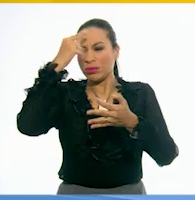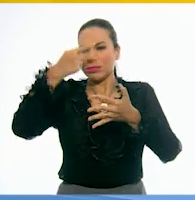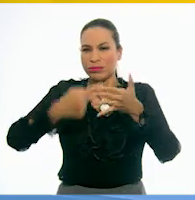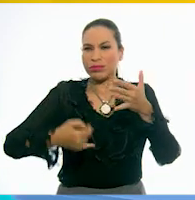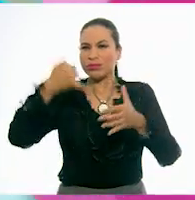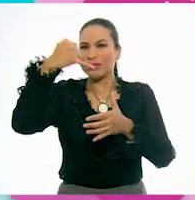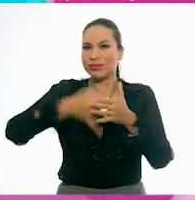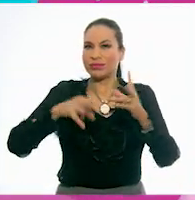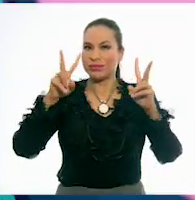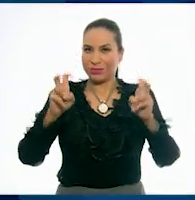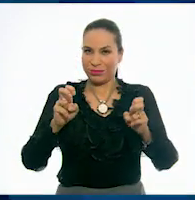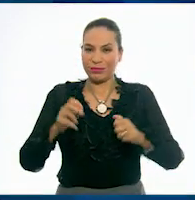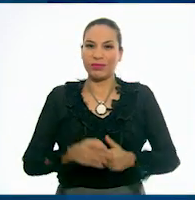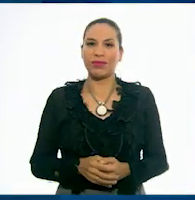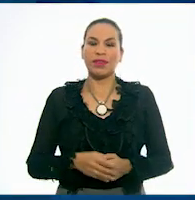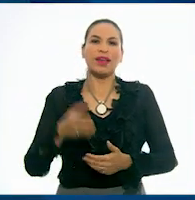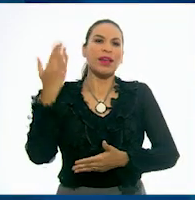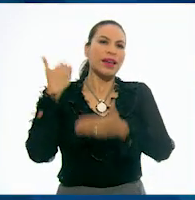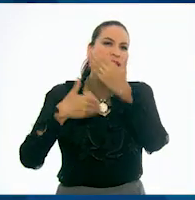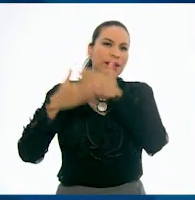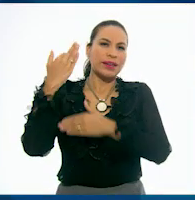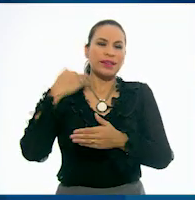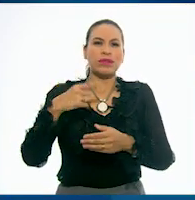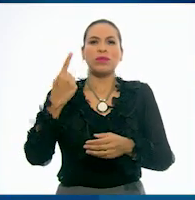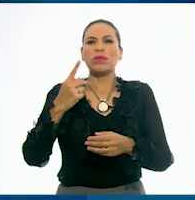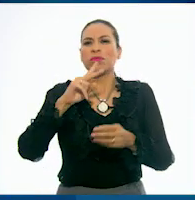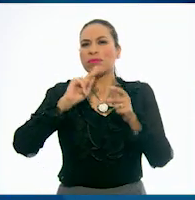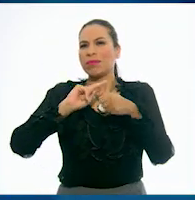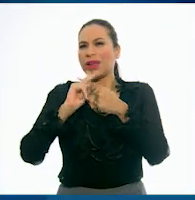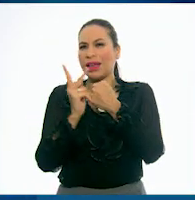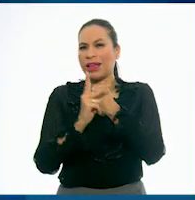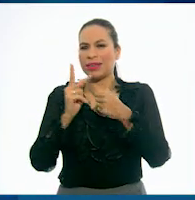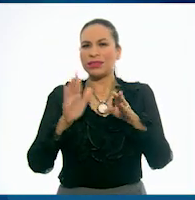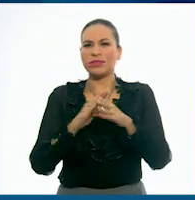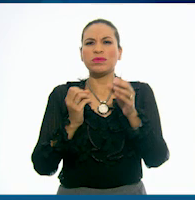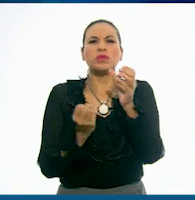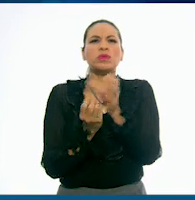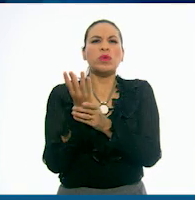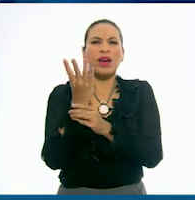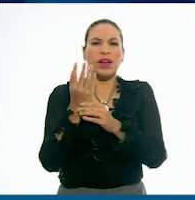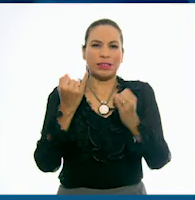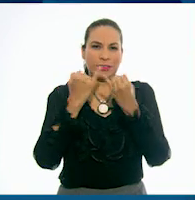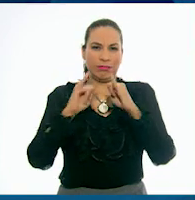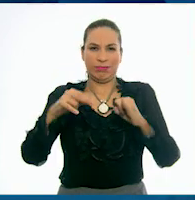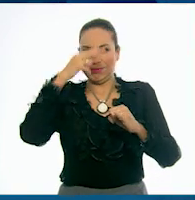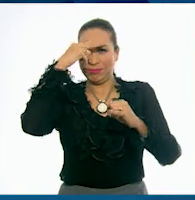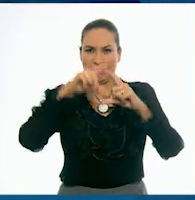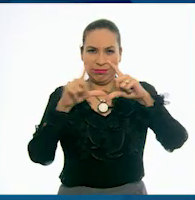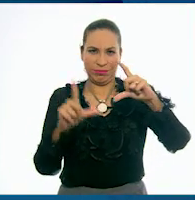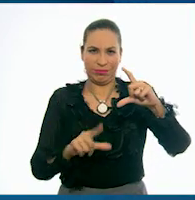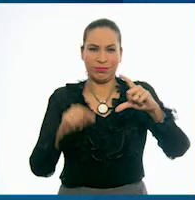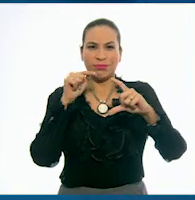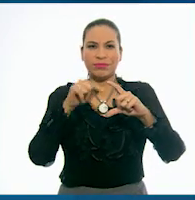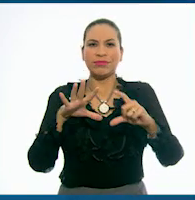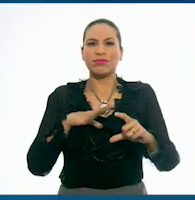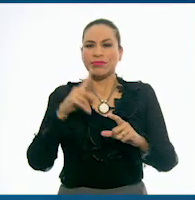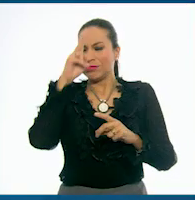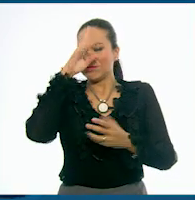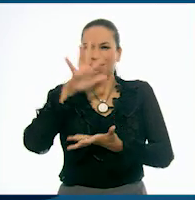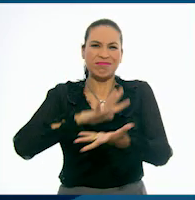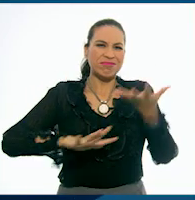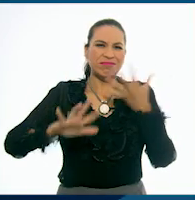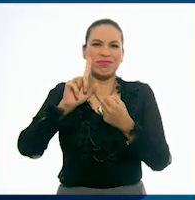tema. Había una vez un país muy joven e independiente llamado México, donde existía un